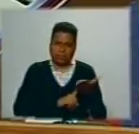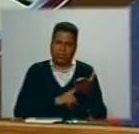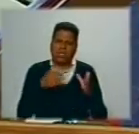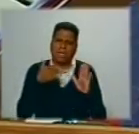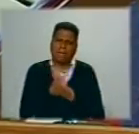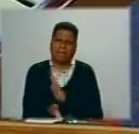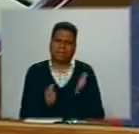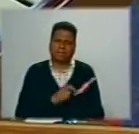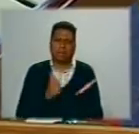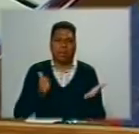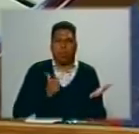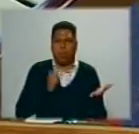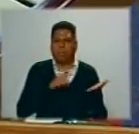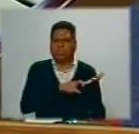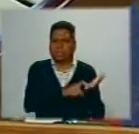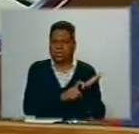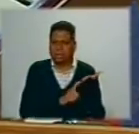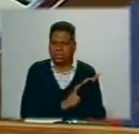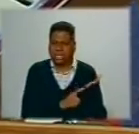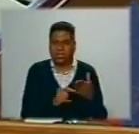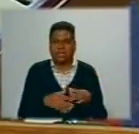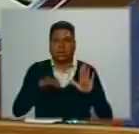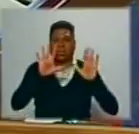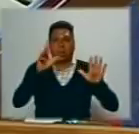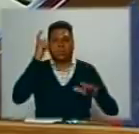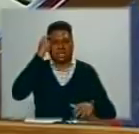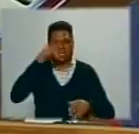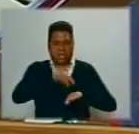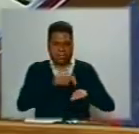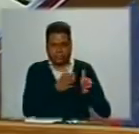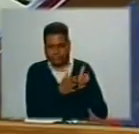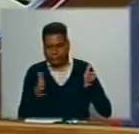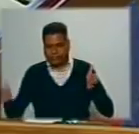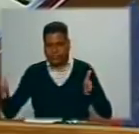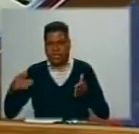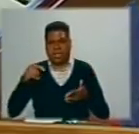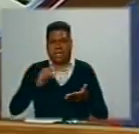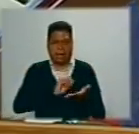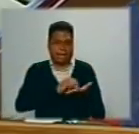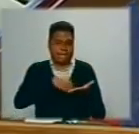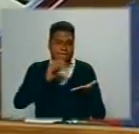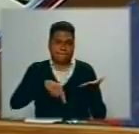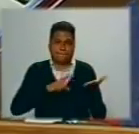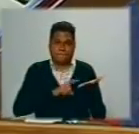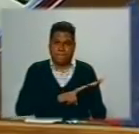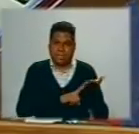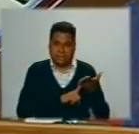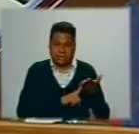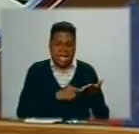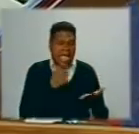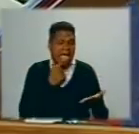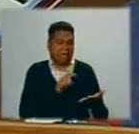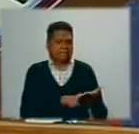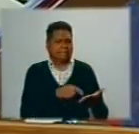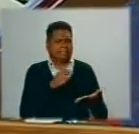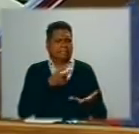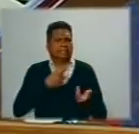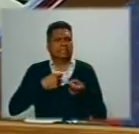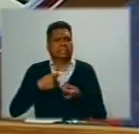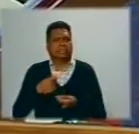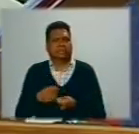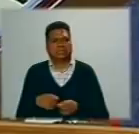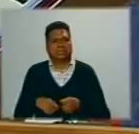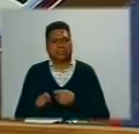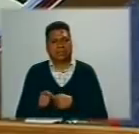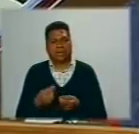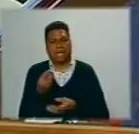por cualquier medio idóneo dentro de los 10 días hábiles continuos al vencimiento de la fecha de pago. Una vez vencido el lapso antes señalado, debe